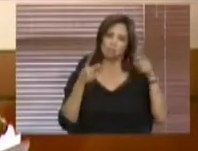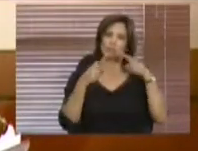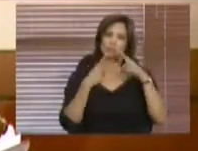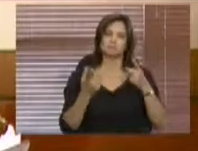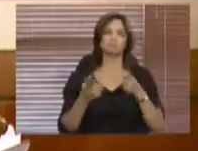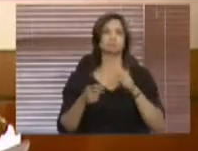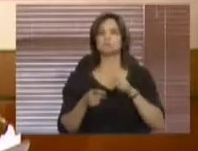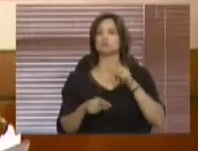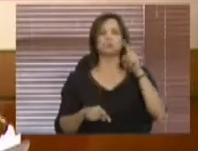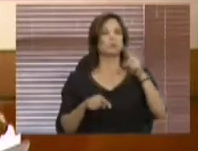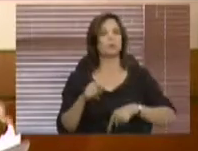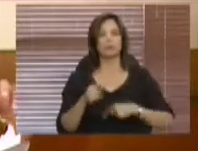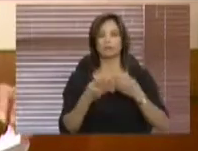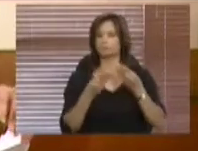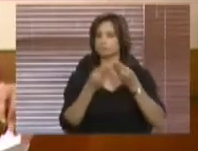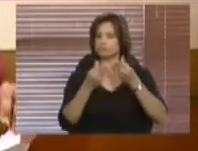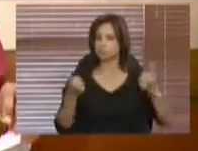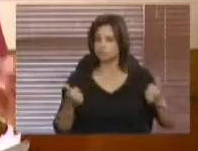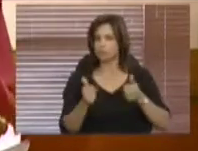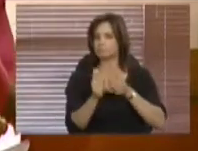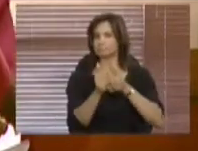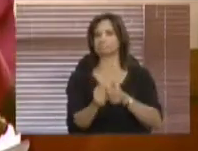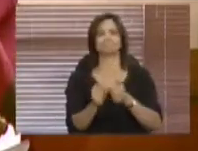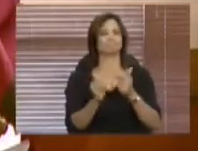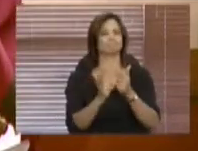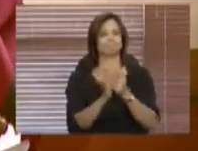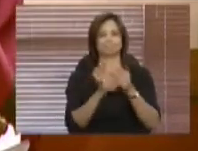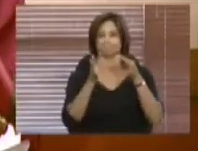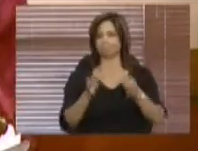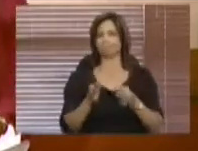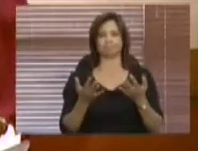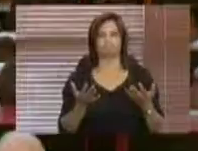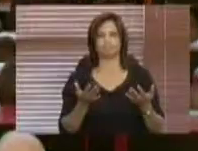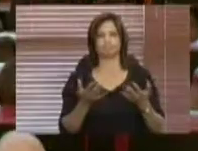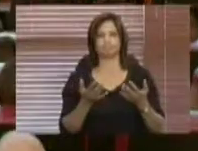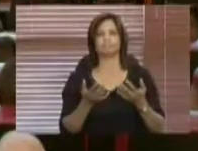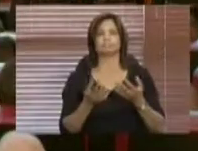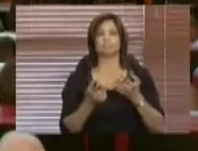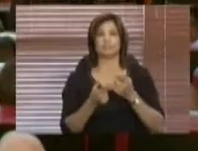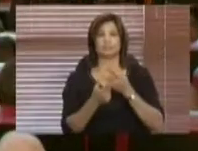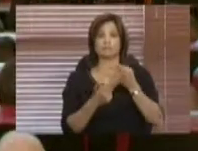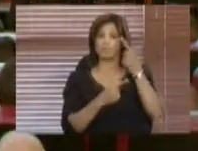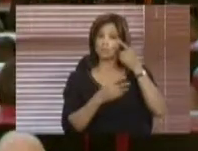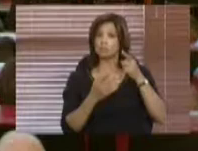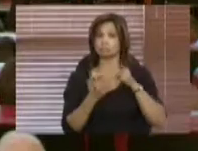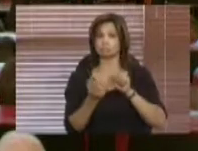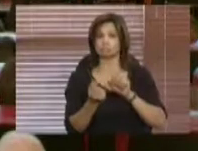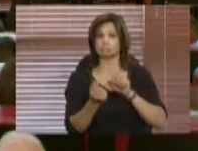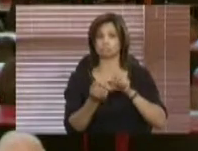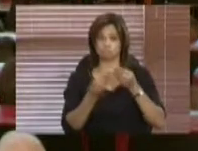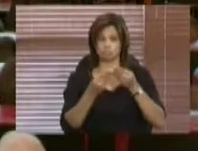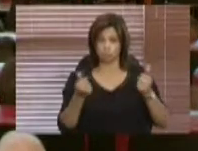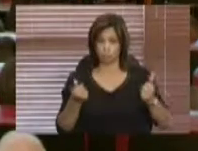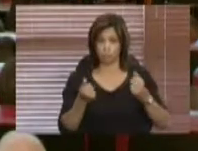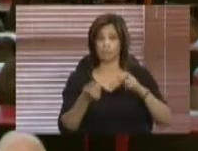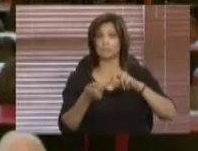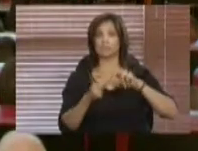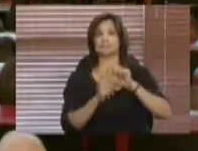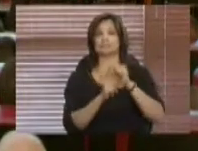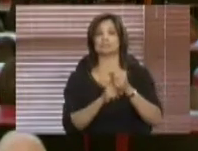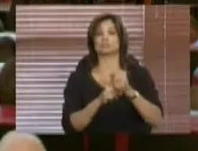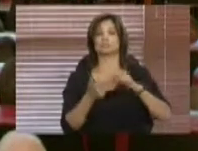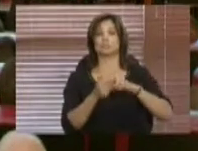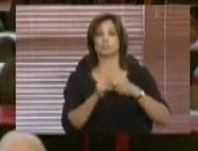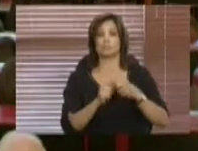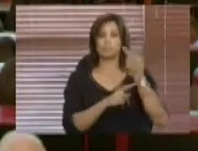pero incapaces de hacer cumplir lo decidido. Para hacer frente a estas